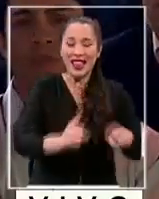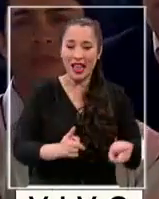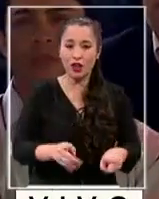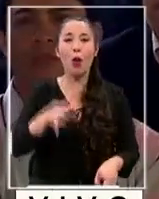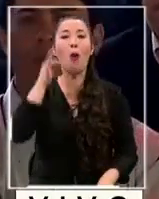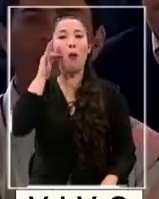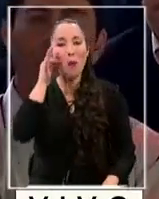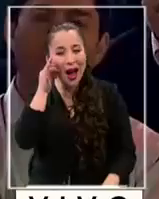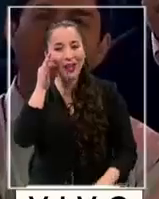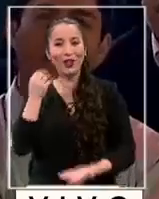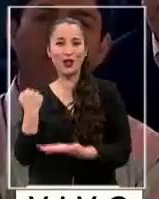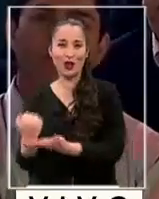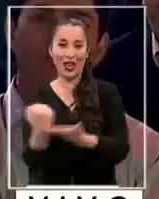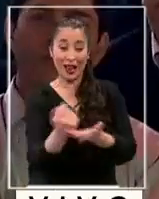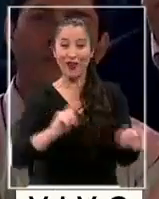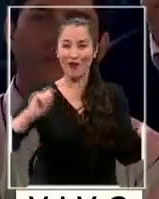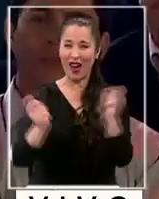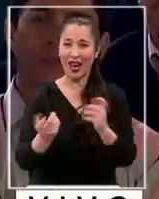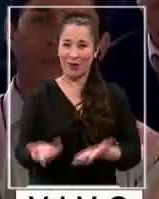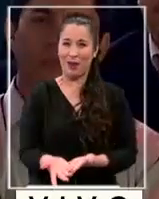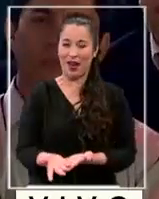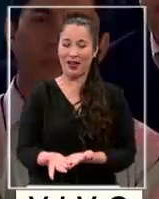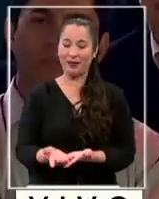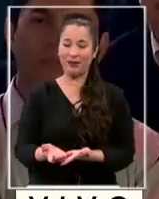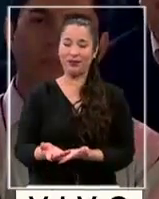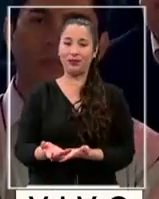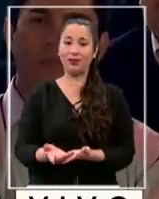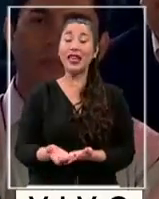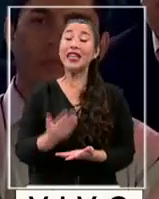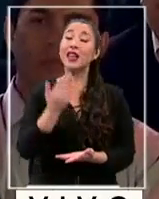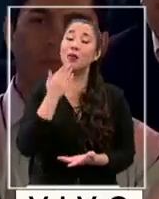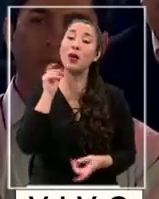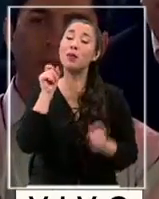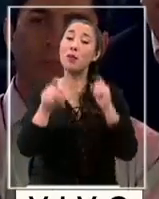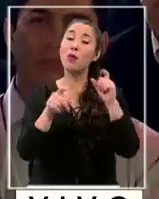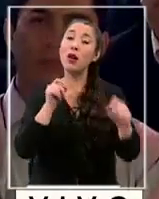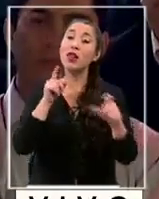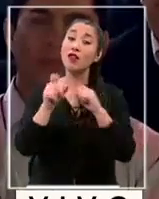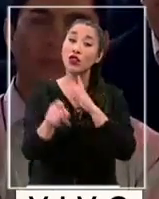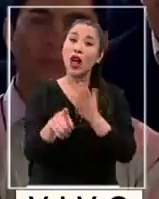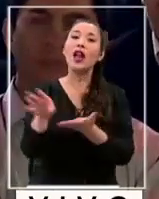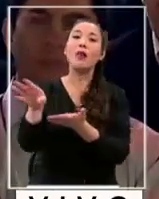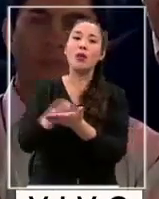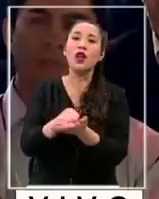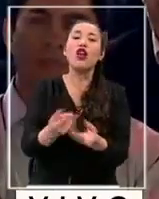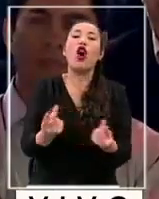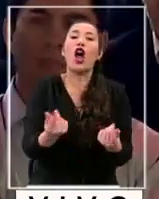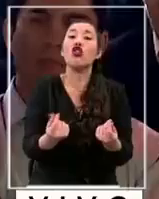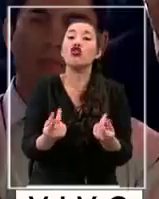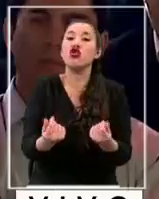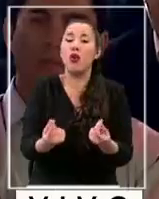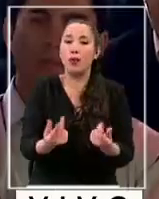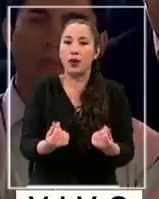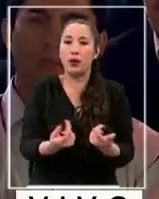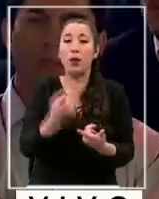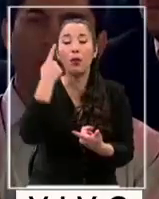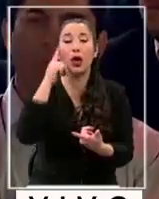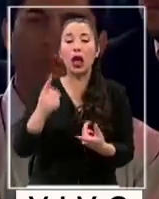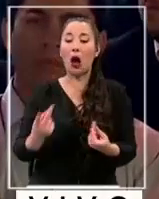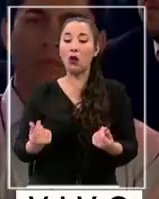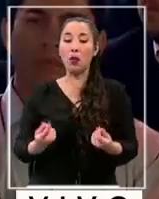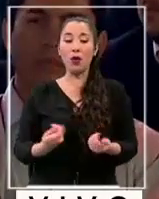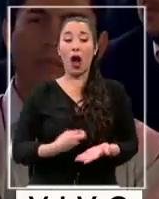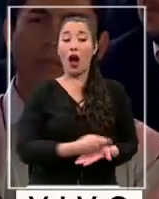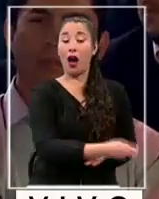solidario. Y también vamos a defender el modelo económico. Pero no el que reparte las riquezas a